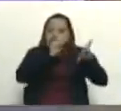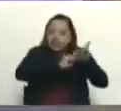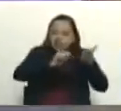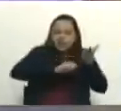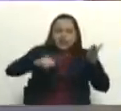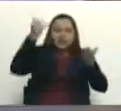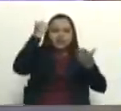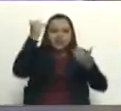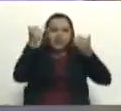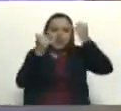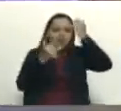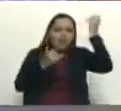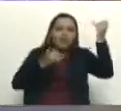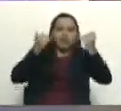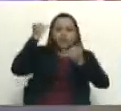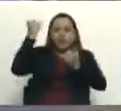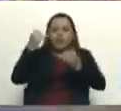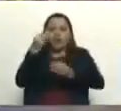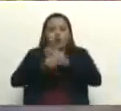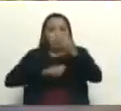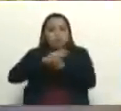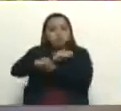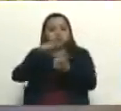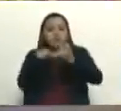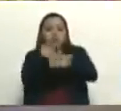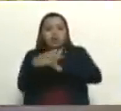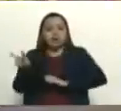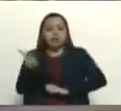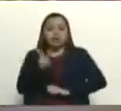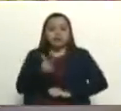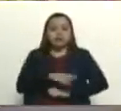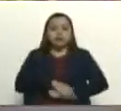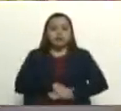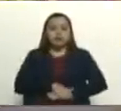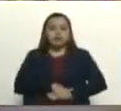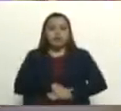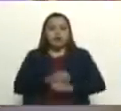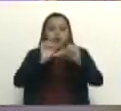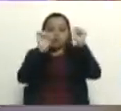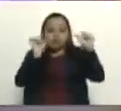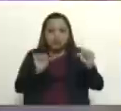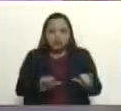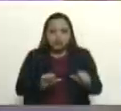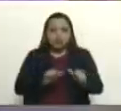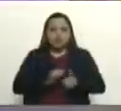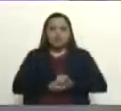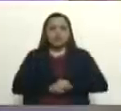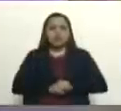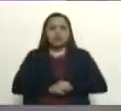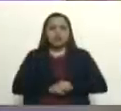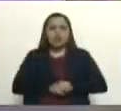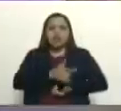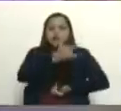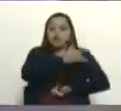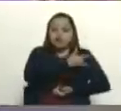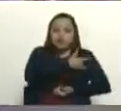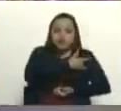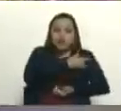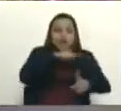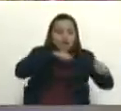ideas de cómo convertir a Venezuela con su sistema de universidades, de